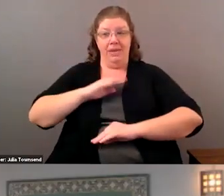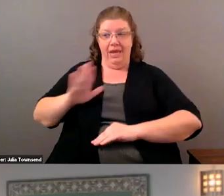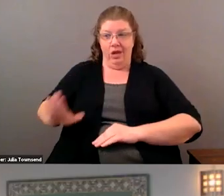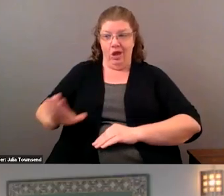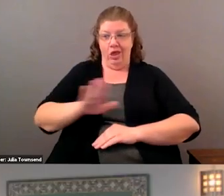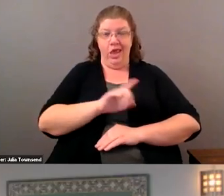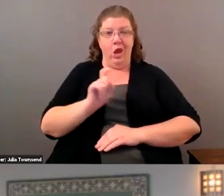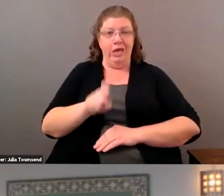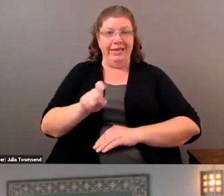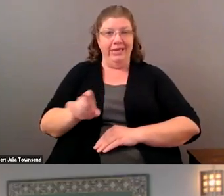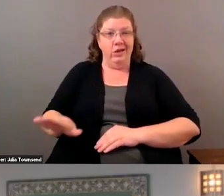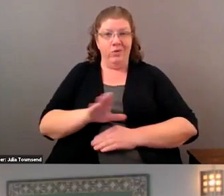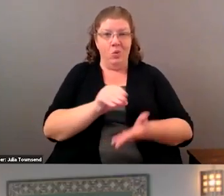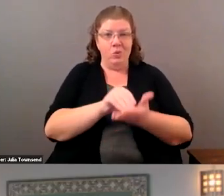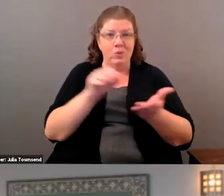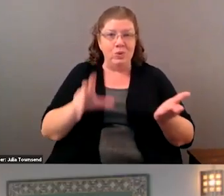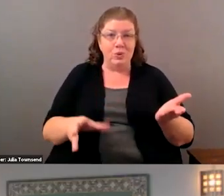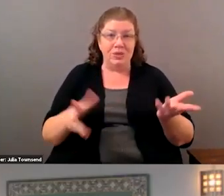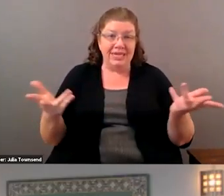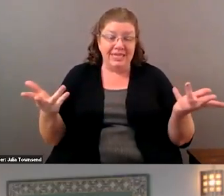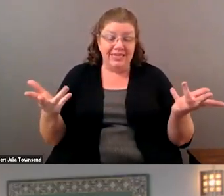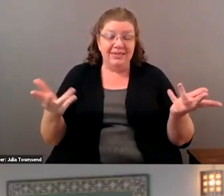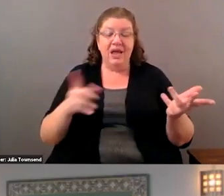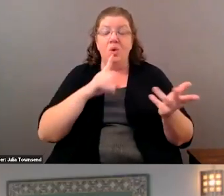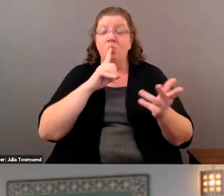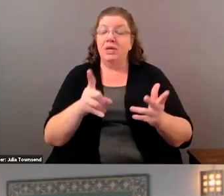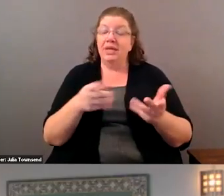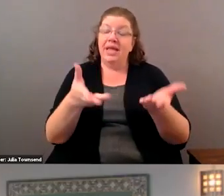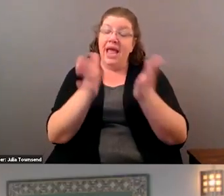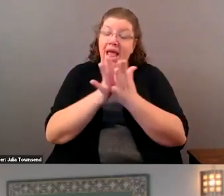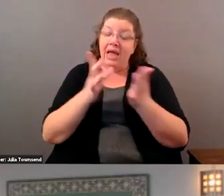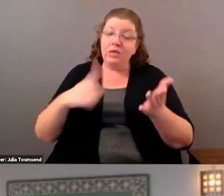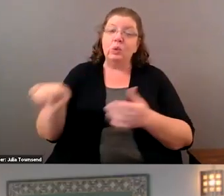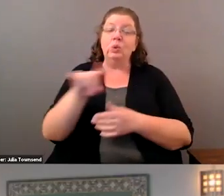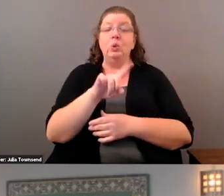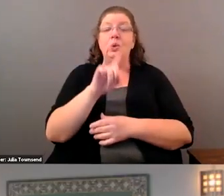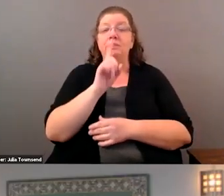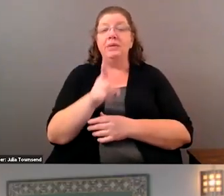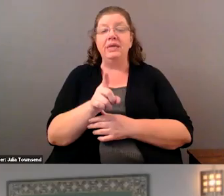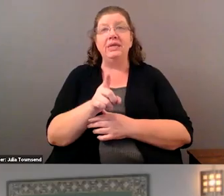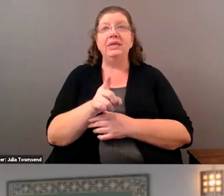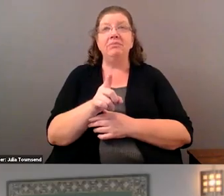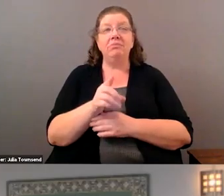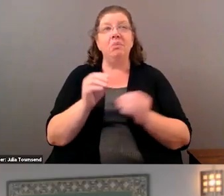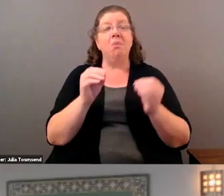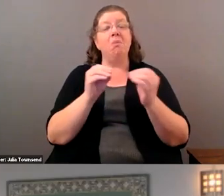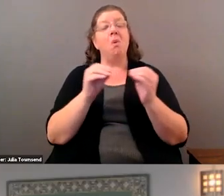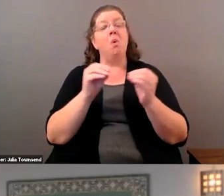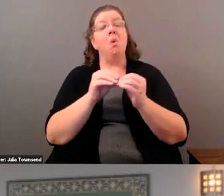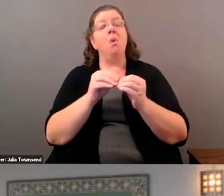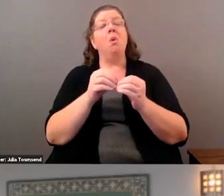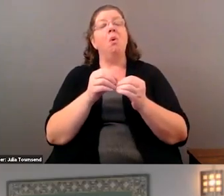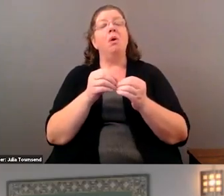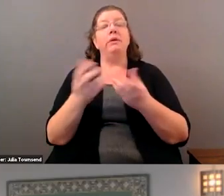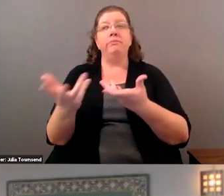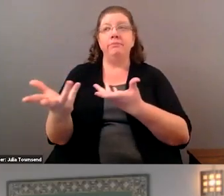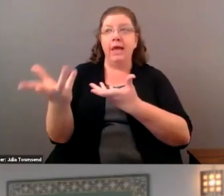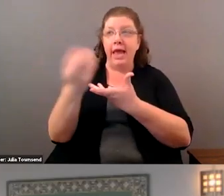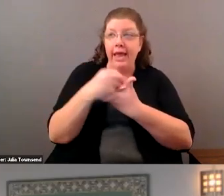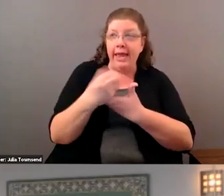vemos esto es el sistema que no ha aprendido cómo reunir las necesidades de estos estudiantes y pues yo les